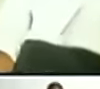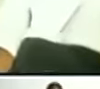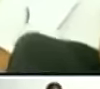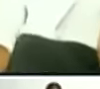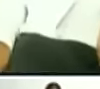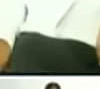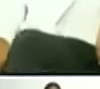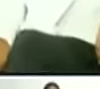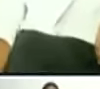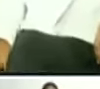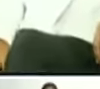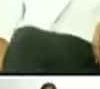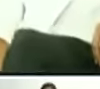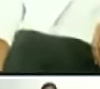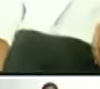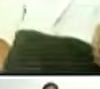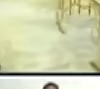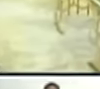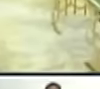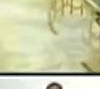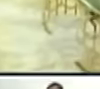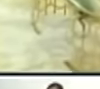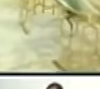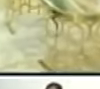gobiernos, pueblos, países del ALBA,